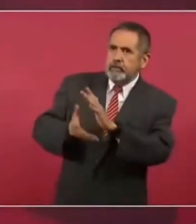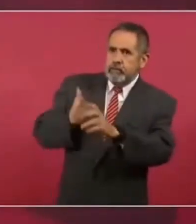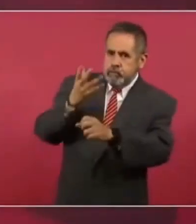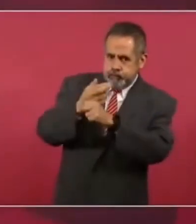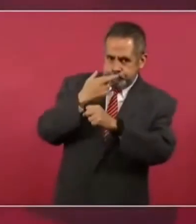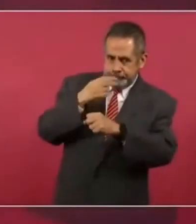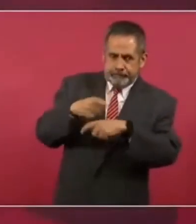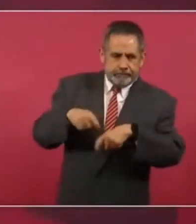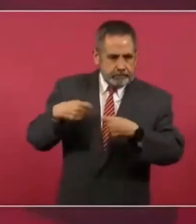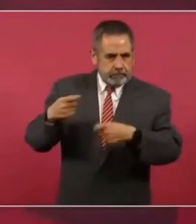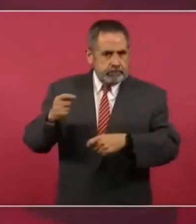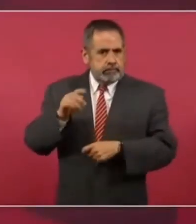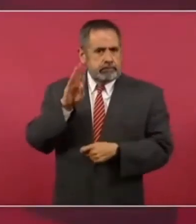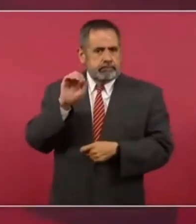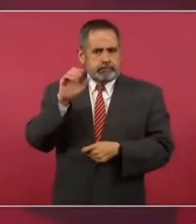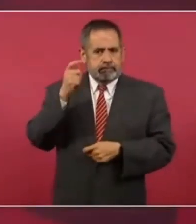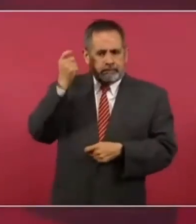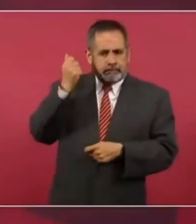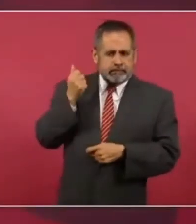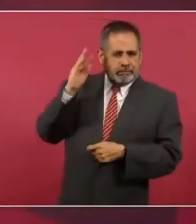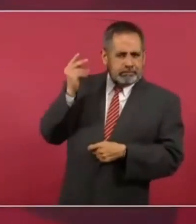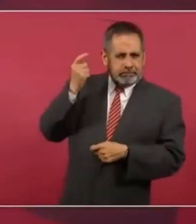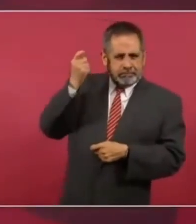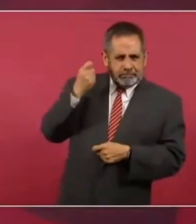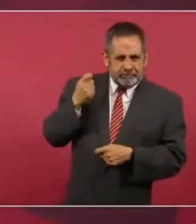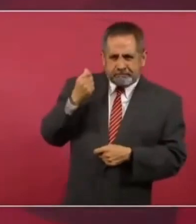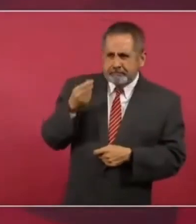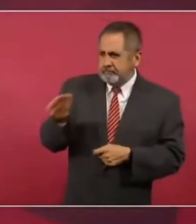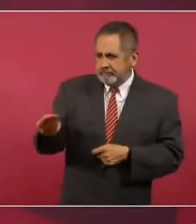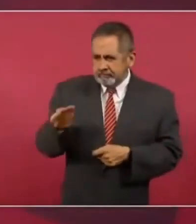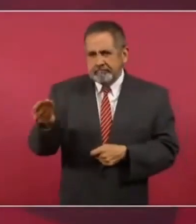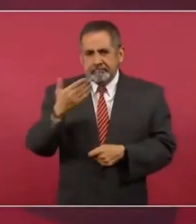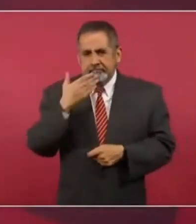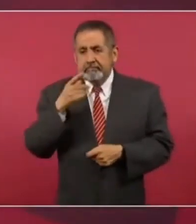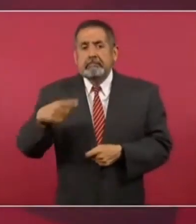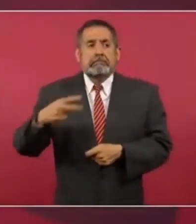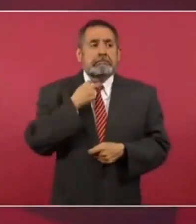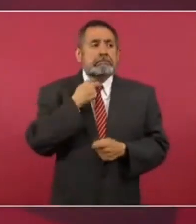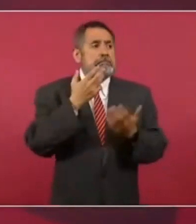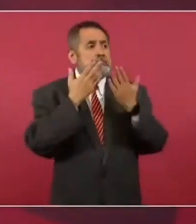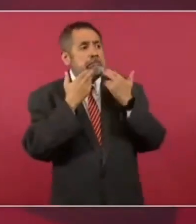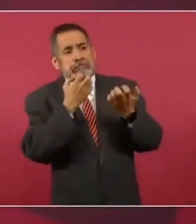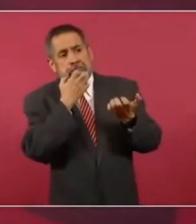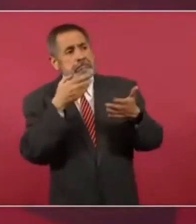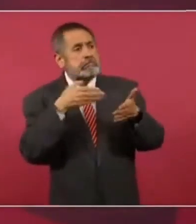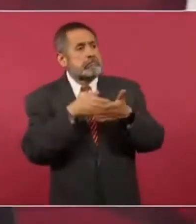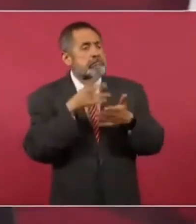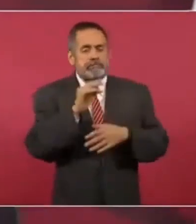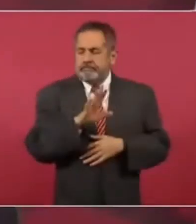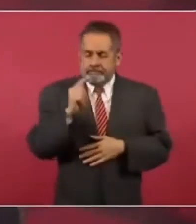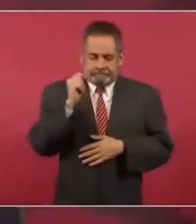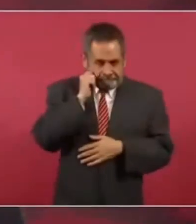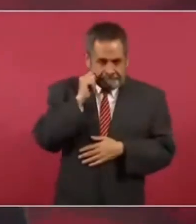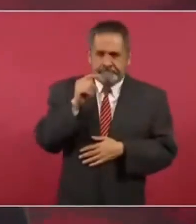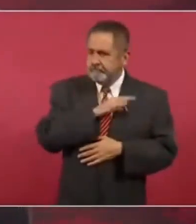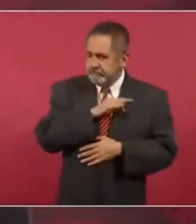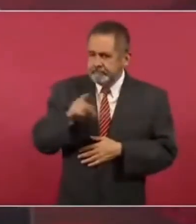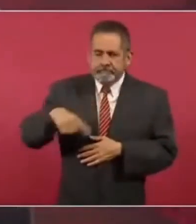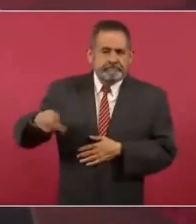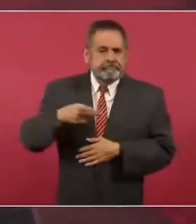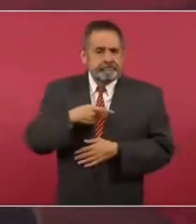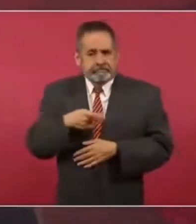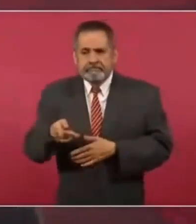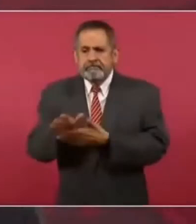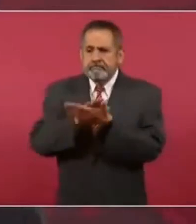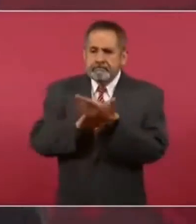se otorgan becas, nadie se queda sin la oportunidad de estudiar, no importa la condición económica, social de